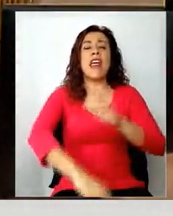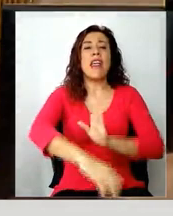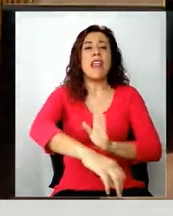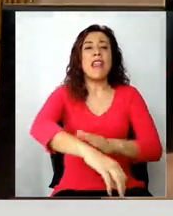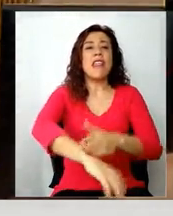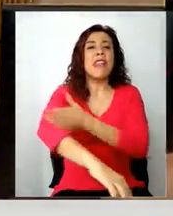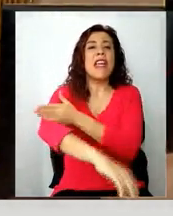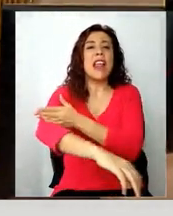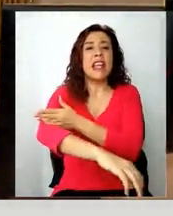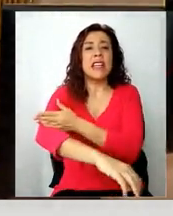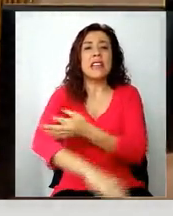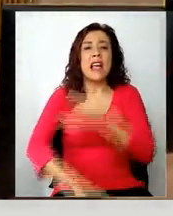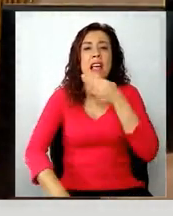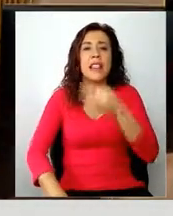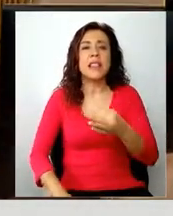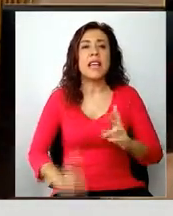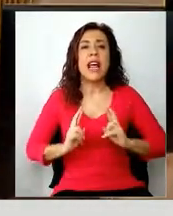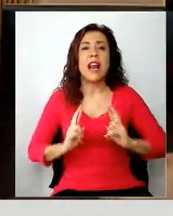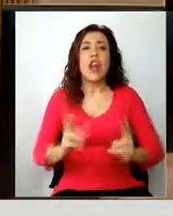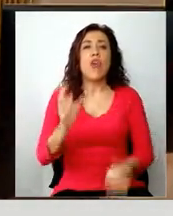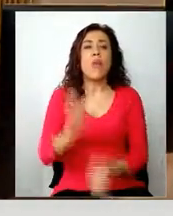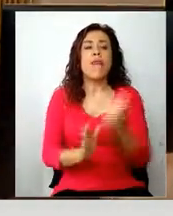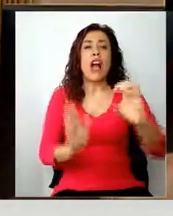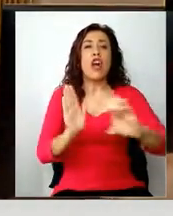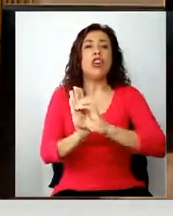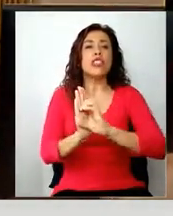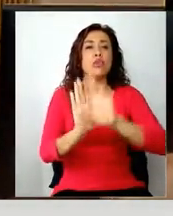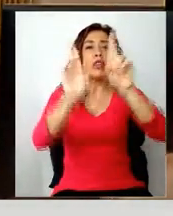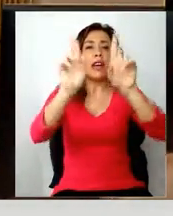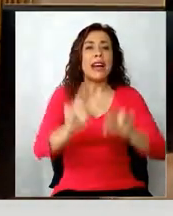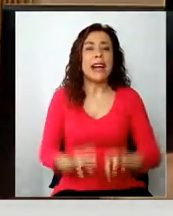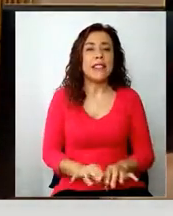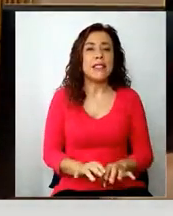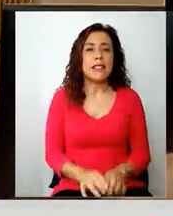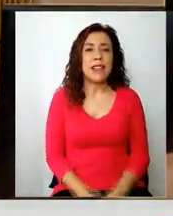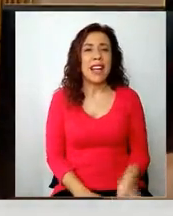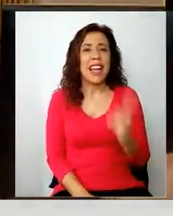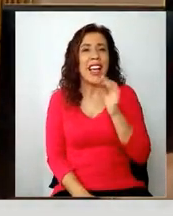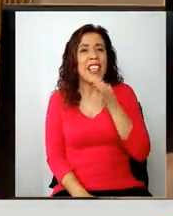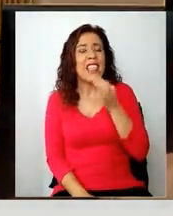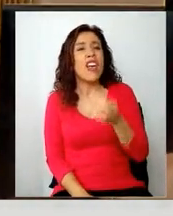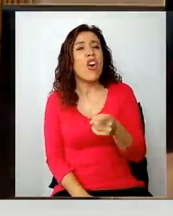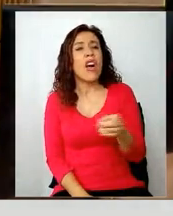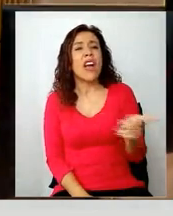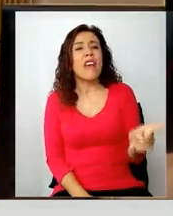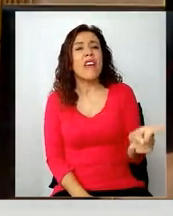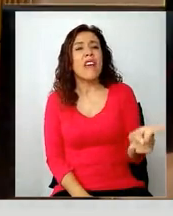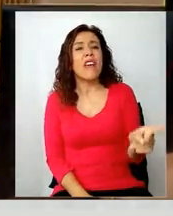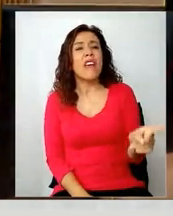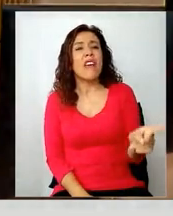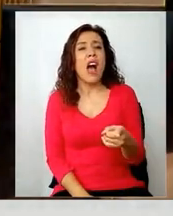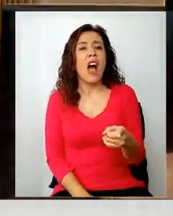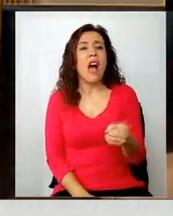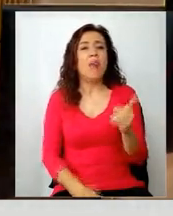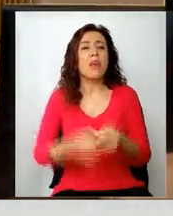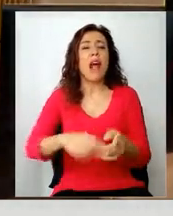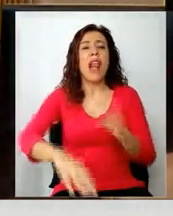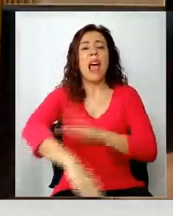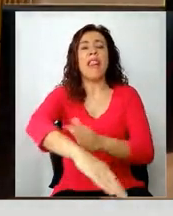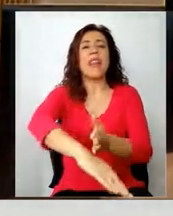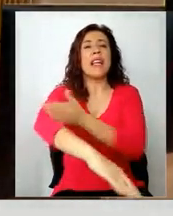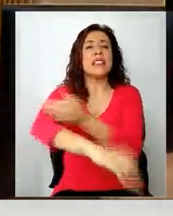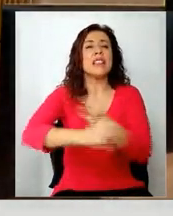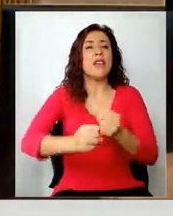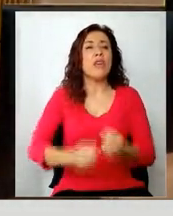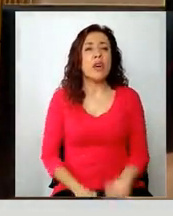de la reacción de la nueva constitución Quién dijo que salieran a a combatir al extrema derecha Bueno yo creo